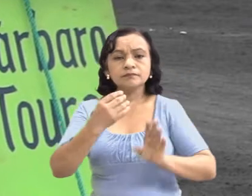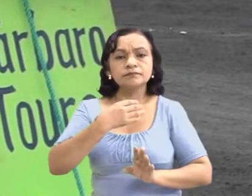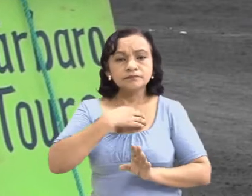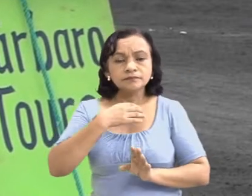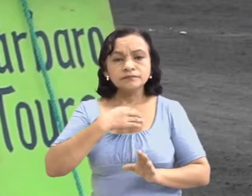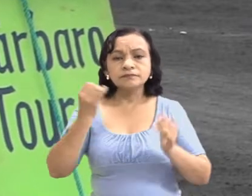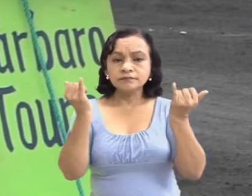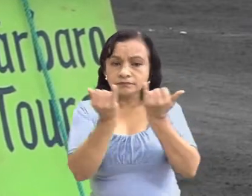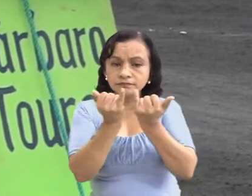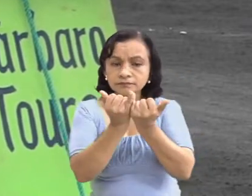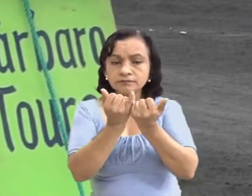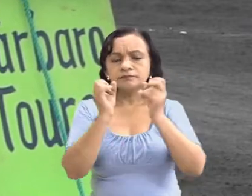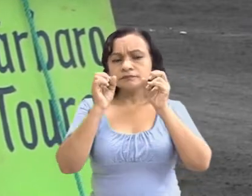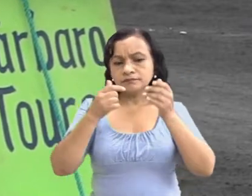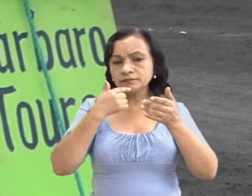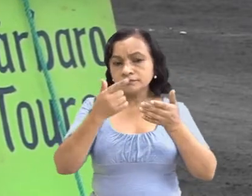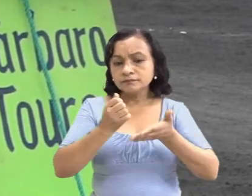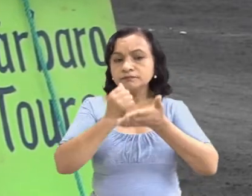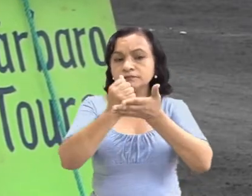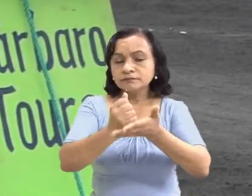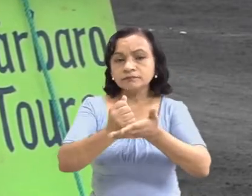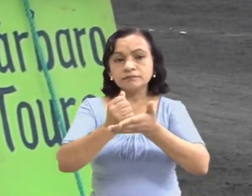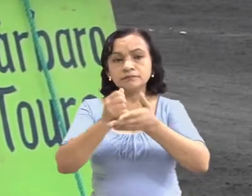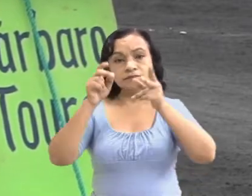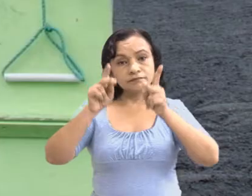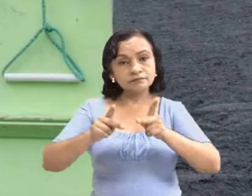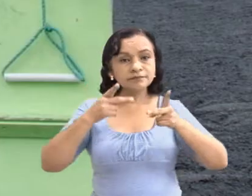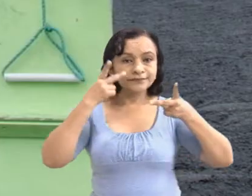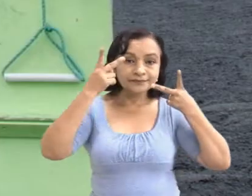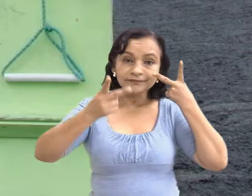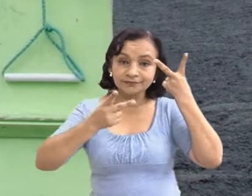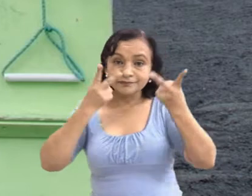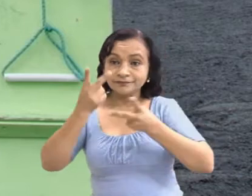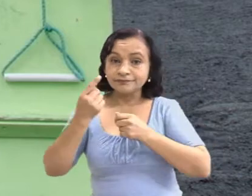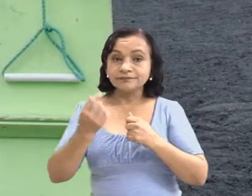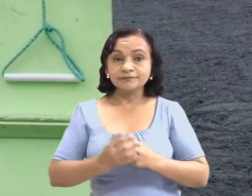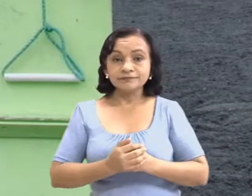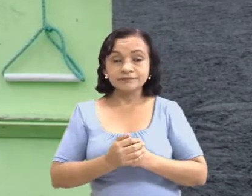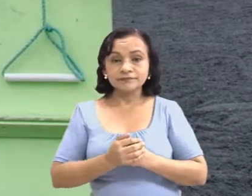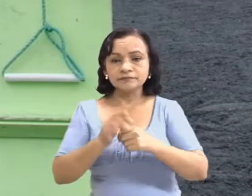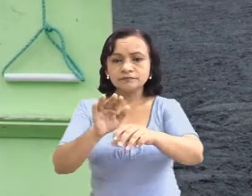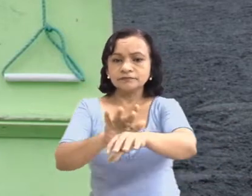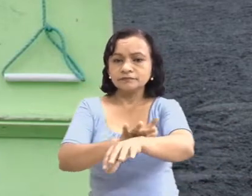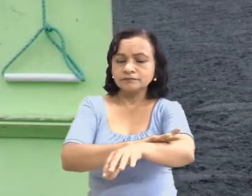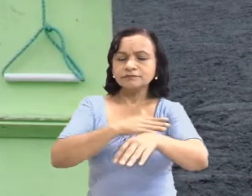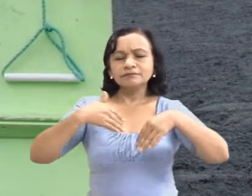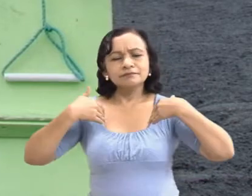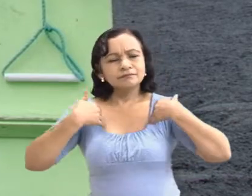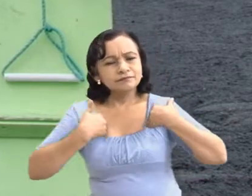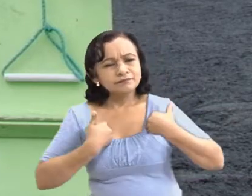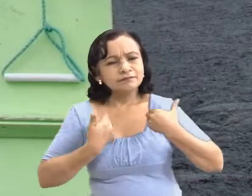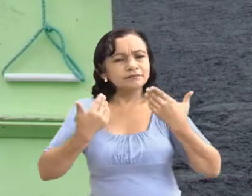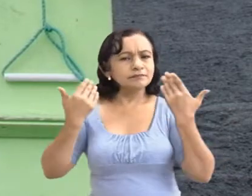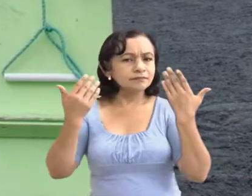nosotros también brindamos la posibilidad de que el que nos visite, si se siente cansado,